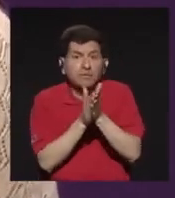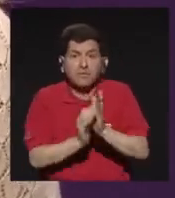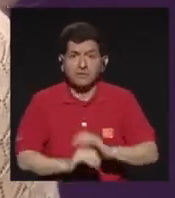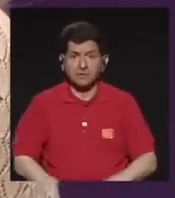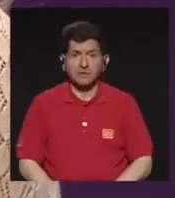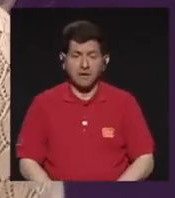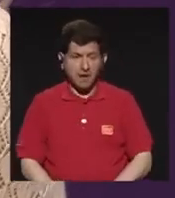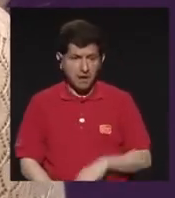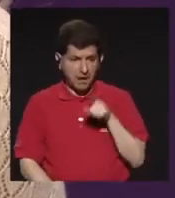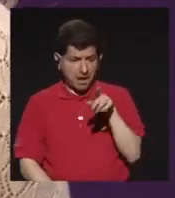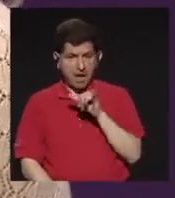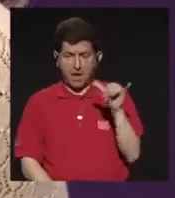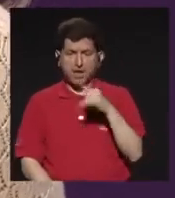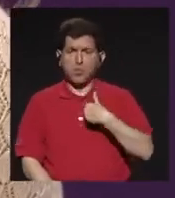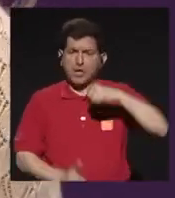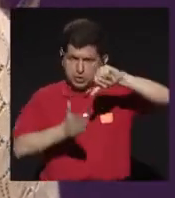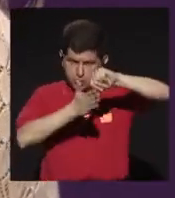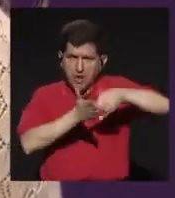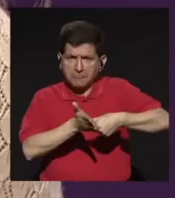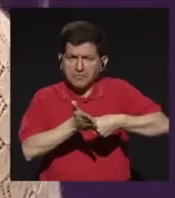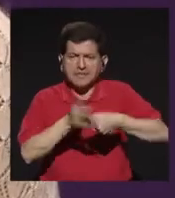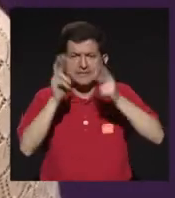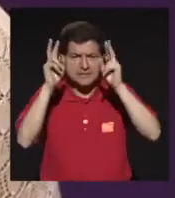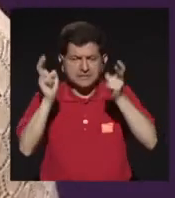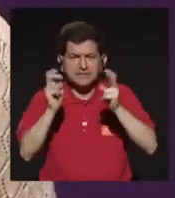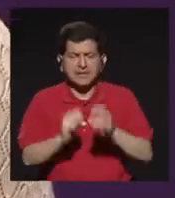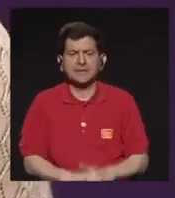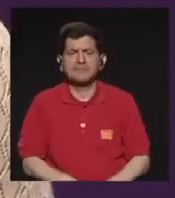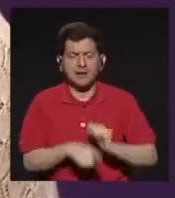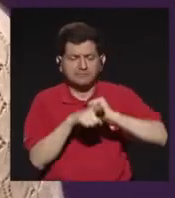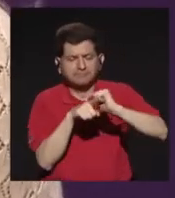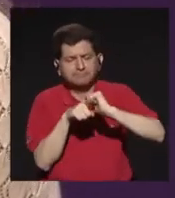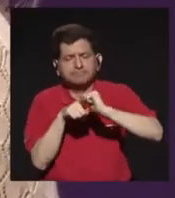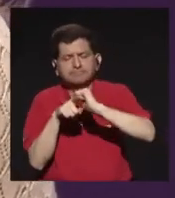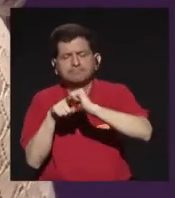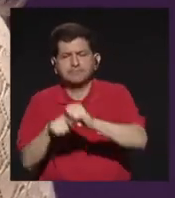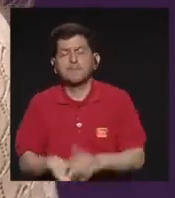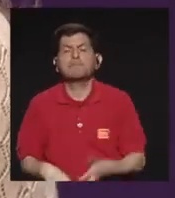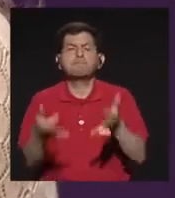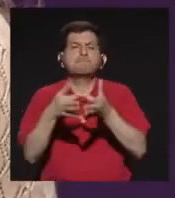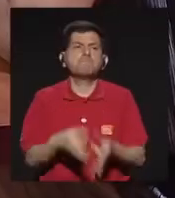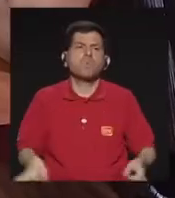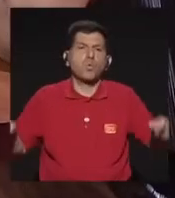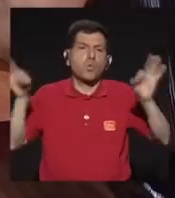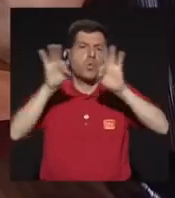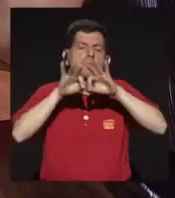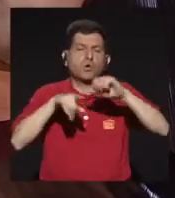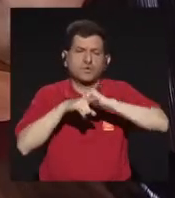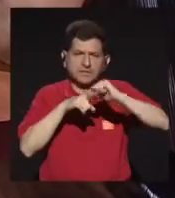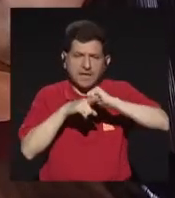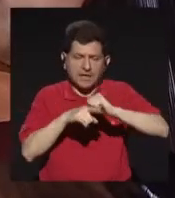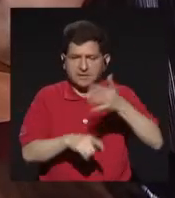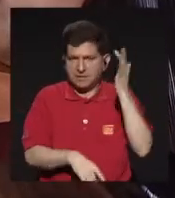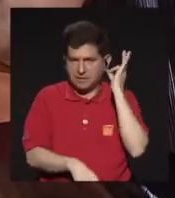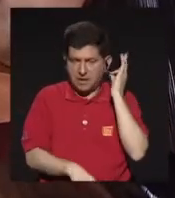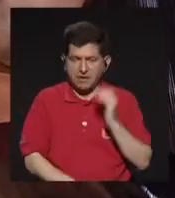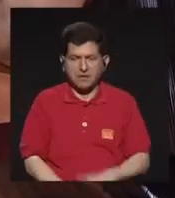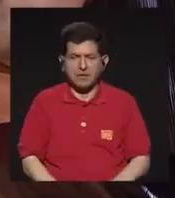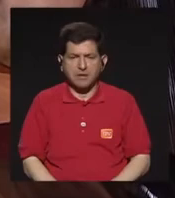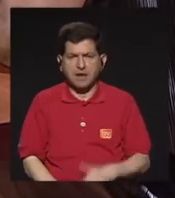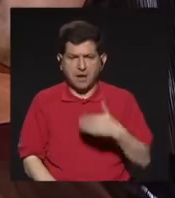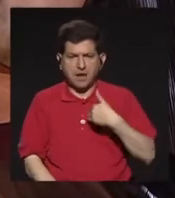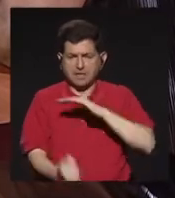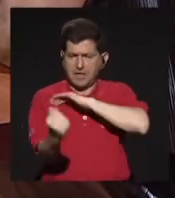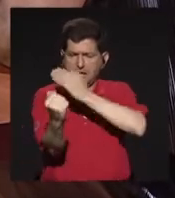Entonces, ahí, y también quiero recalcar un poco el tema de la capacitación. Es importantísima la capacitación en las mujeres,